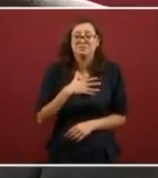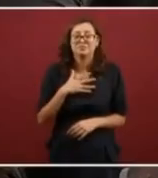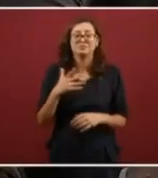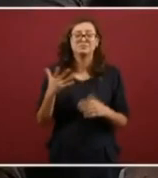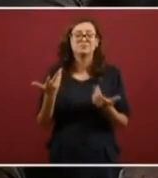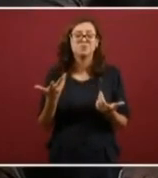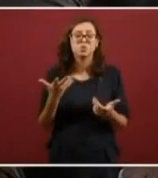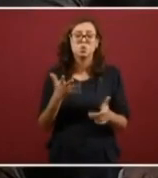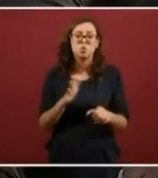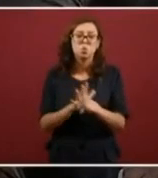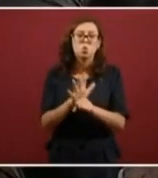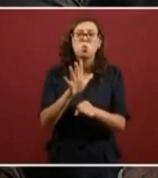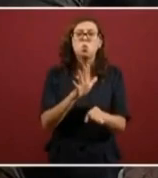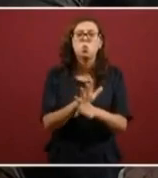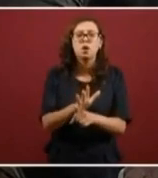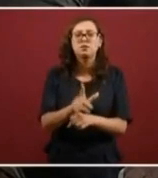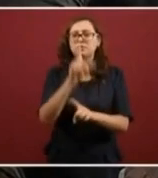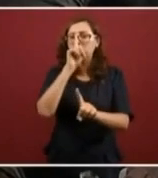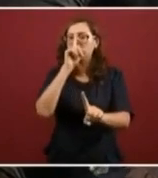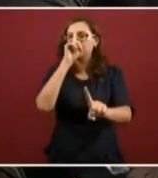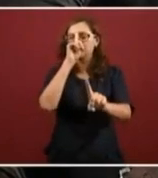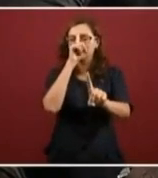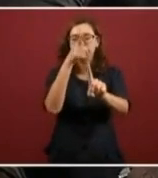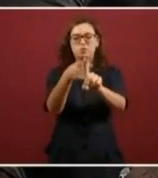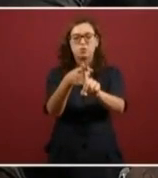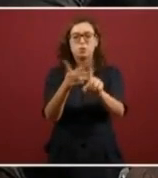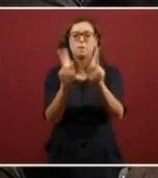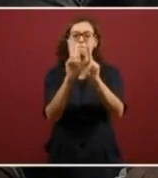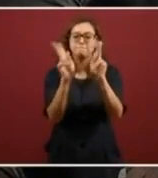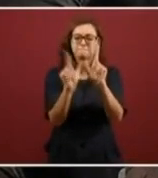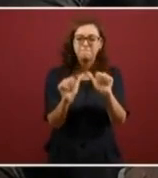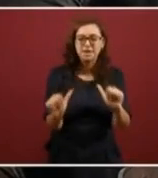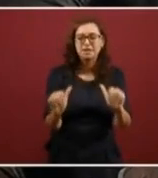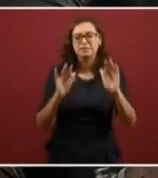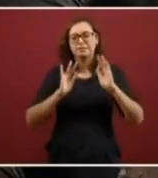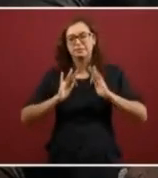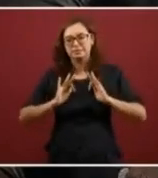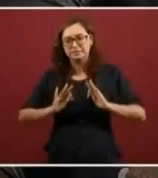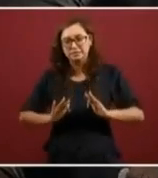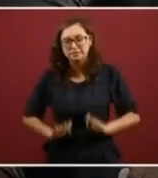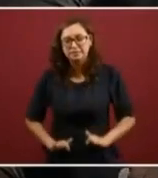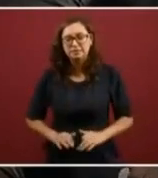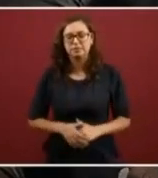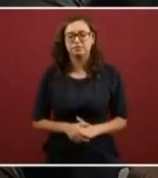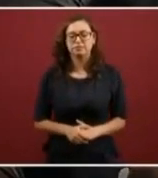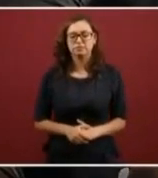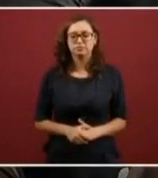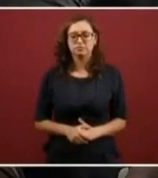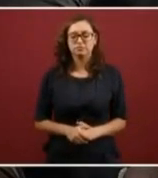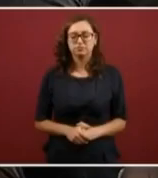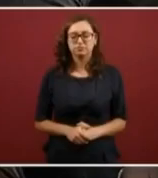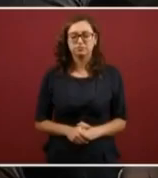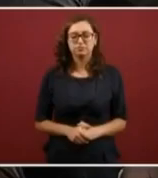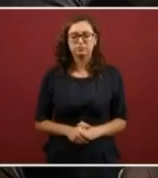buscar la paz y la tranquilidad, la reconciliación.